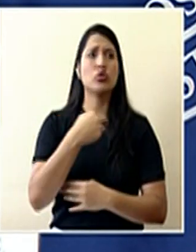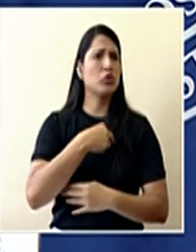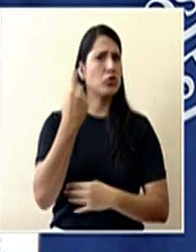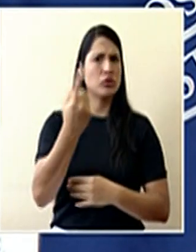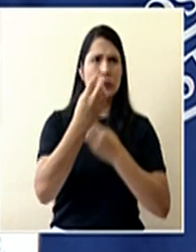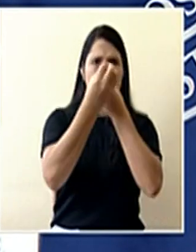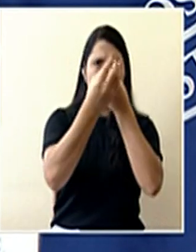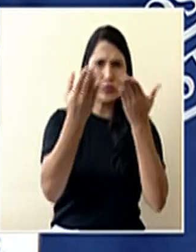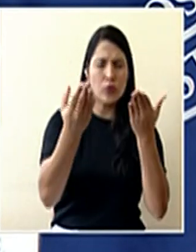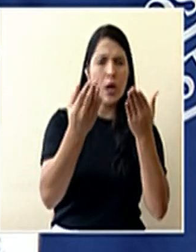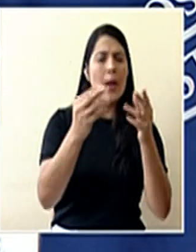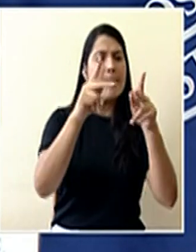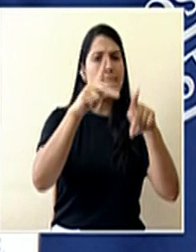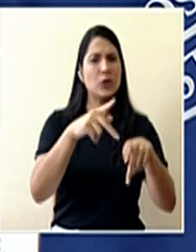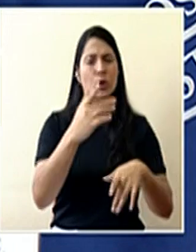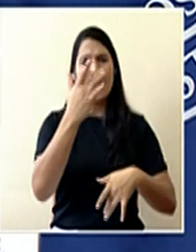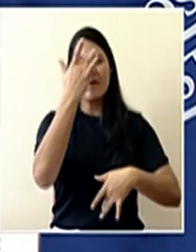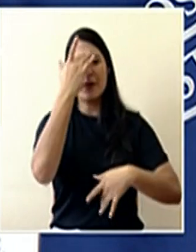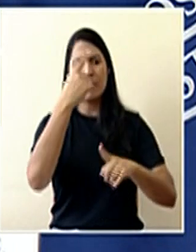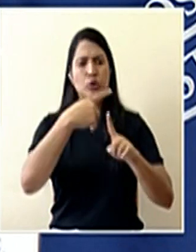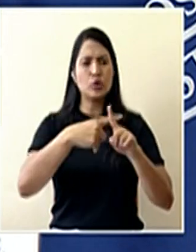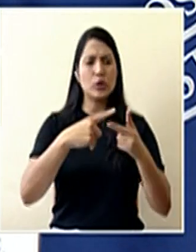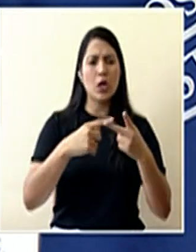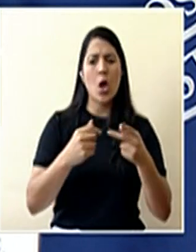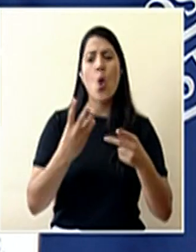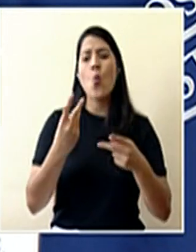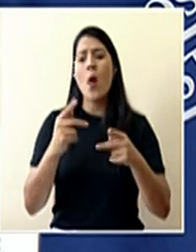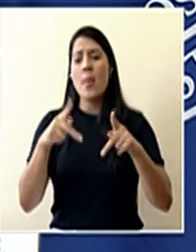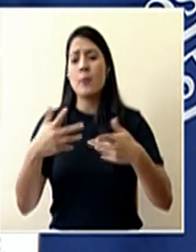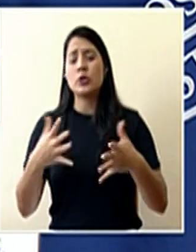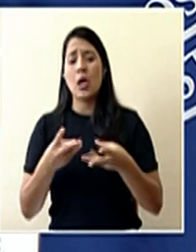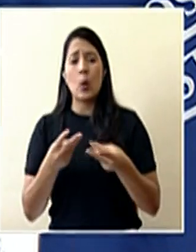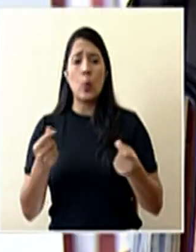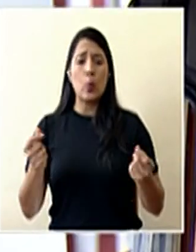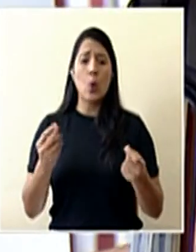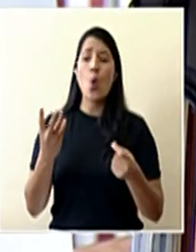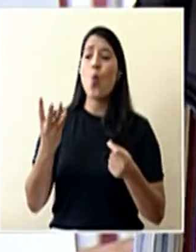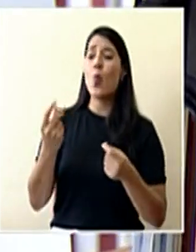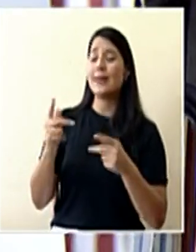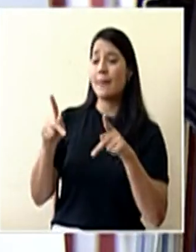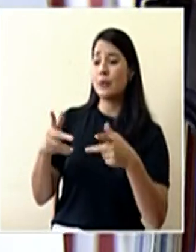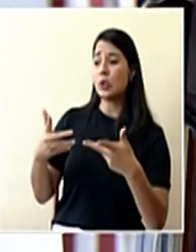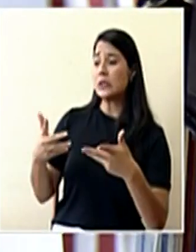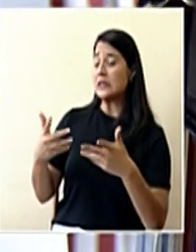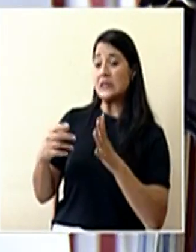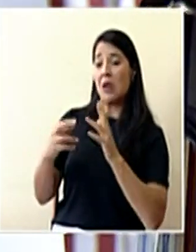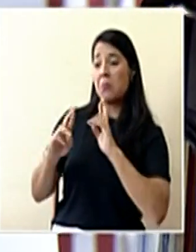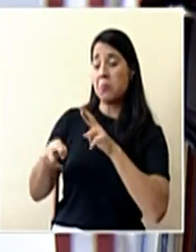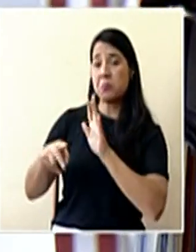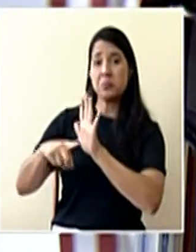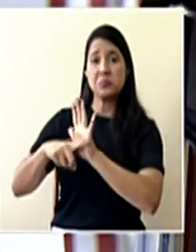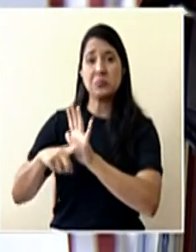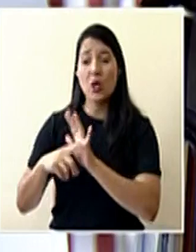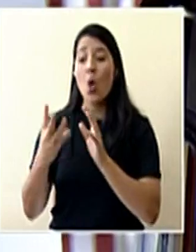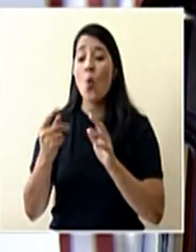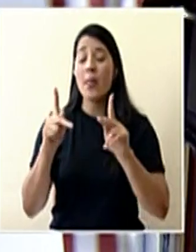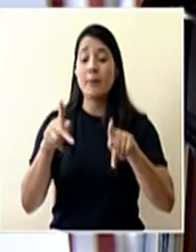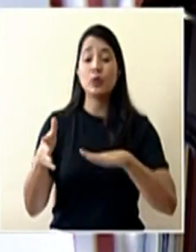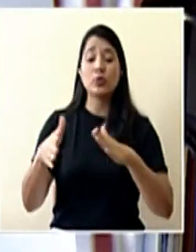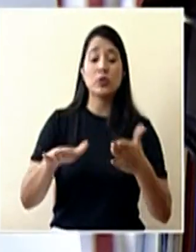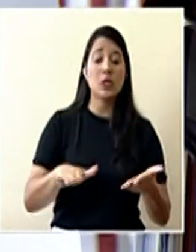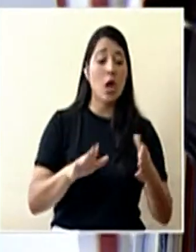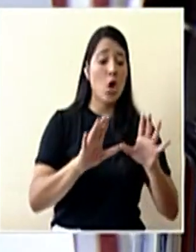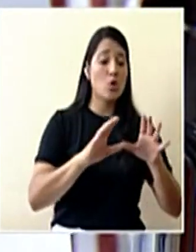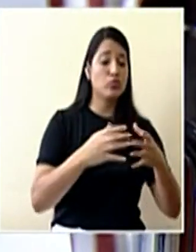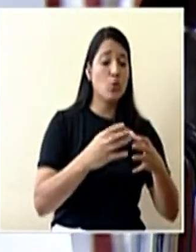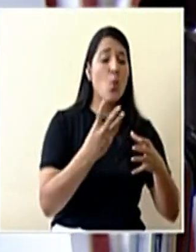confirmados, los que ya están recuperados, los que han sido descartados, los fallecidos, los rangos de edad, el promedio de edad, los grupos de